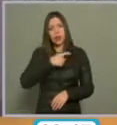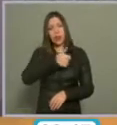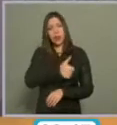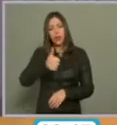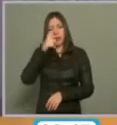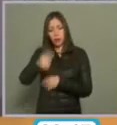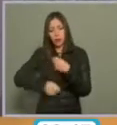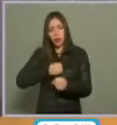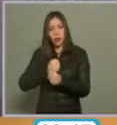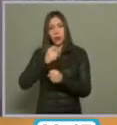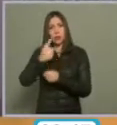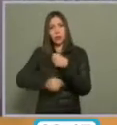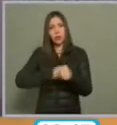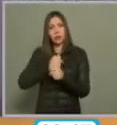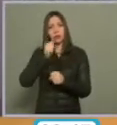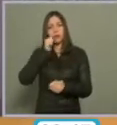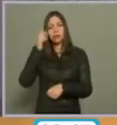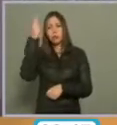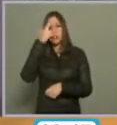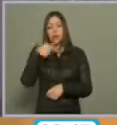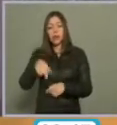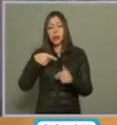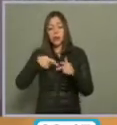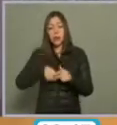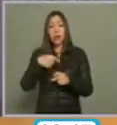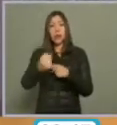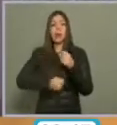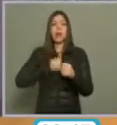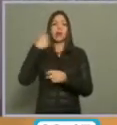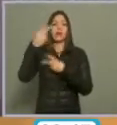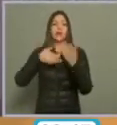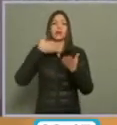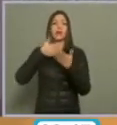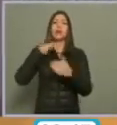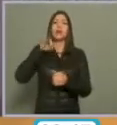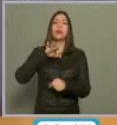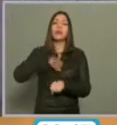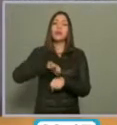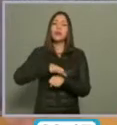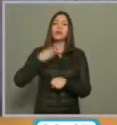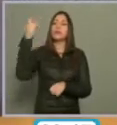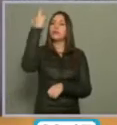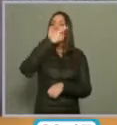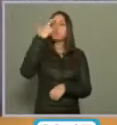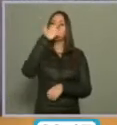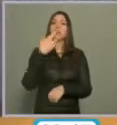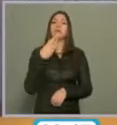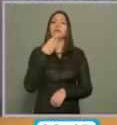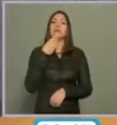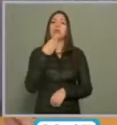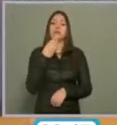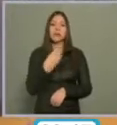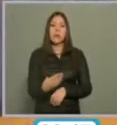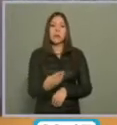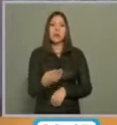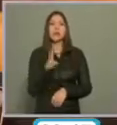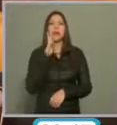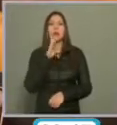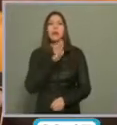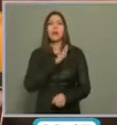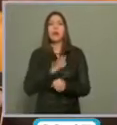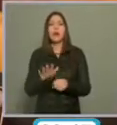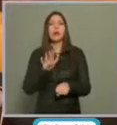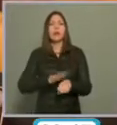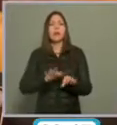anual. Ahorita que está iniciando el año, vayan estilos con el de vida, médico. tratar de modificarlos, Exactamente, ¿no? sí, chéquense los variables más importantes,